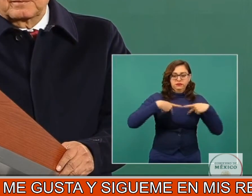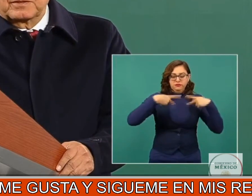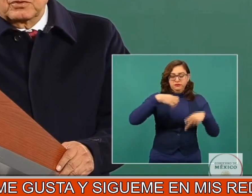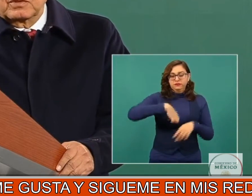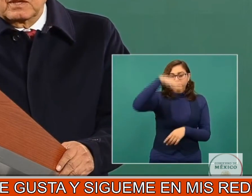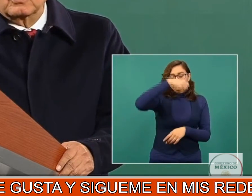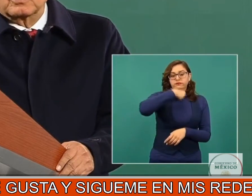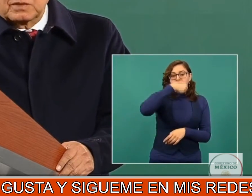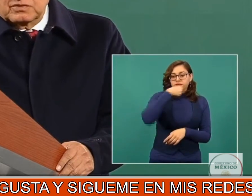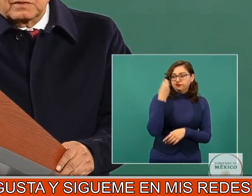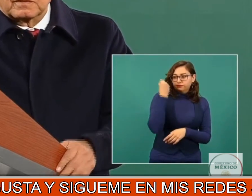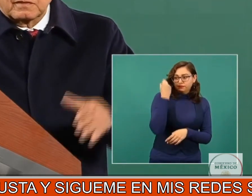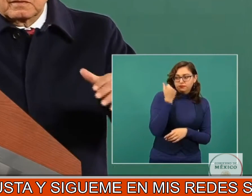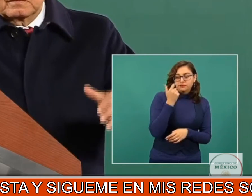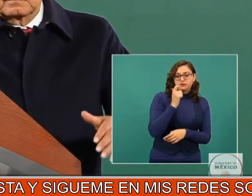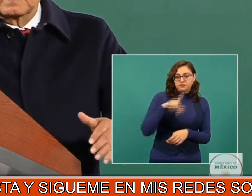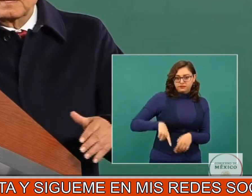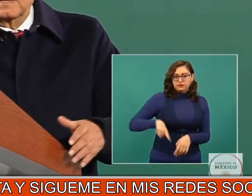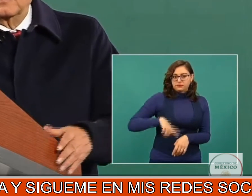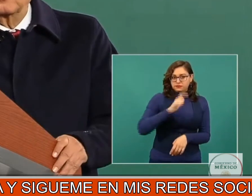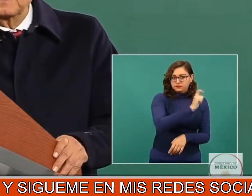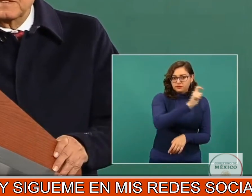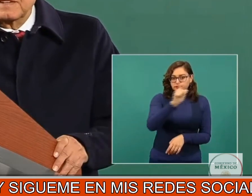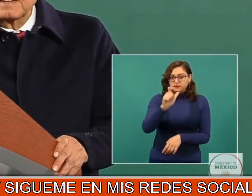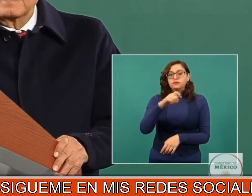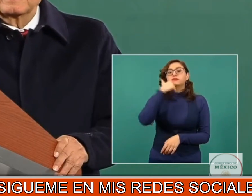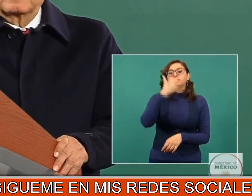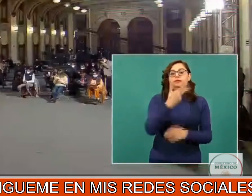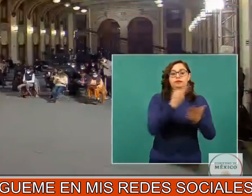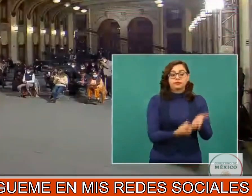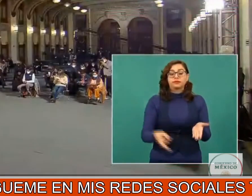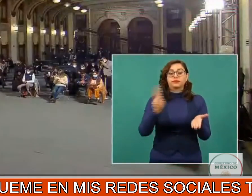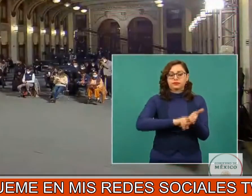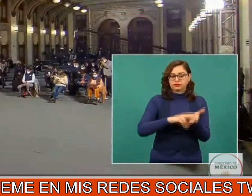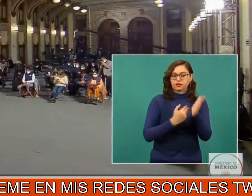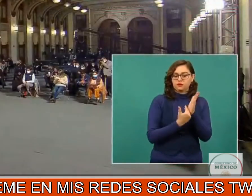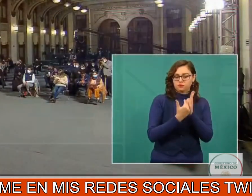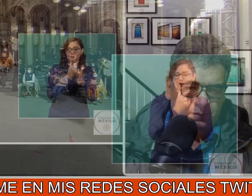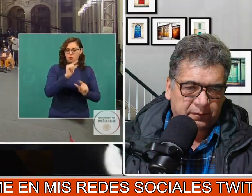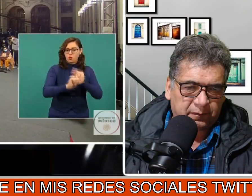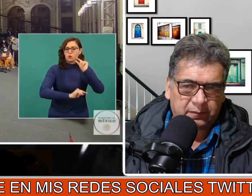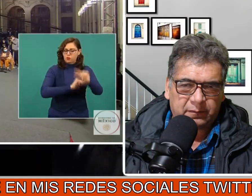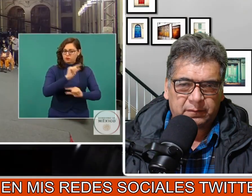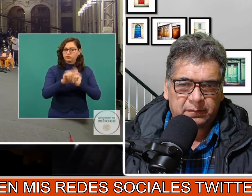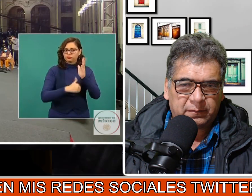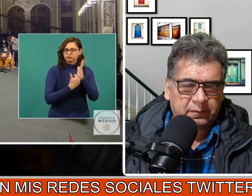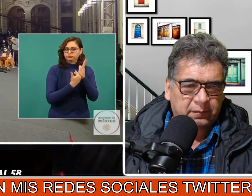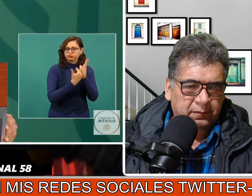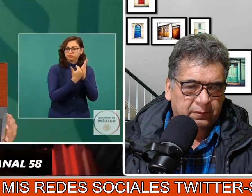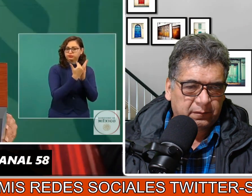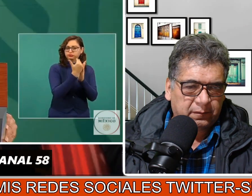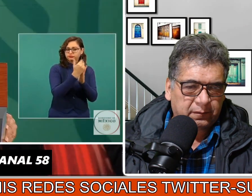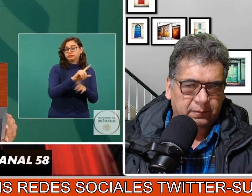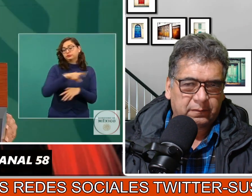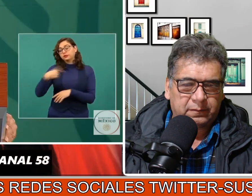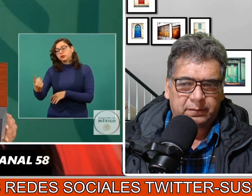de la pensión a adultos mayores para compensar y que no se detenga